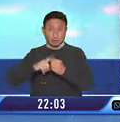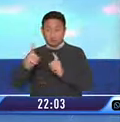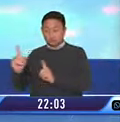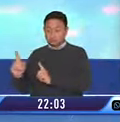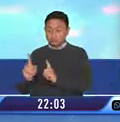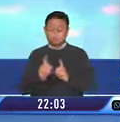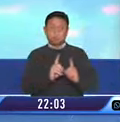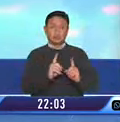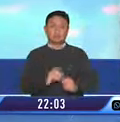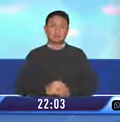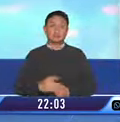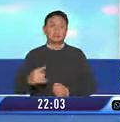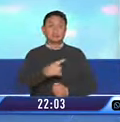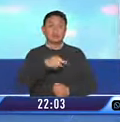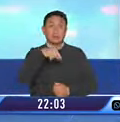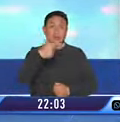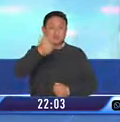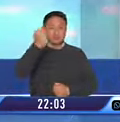República.